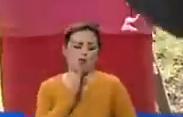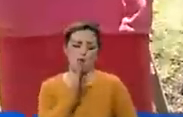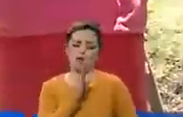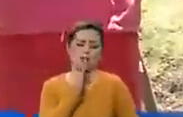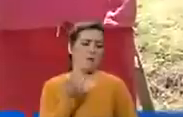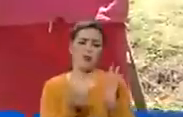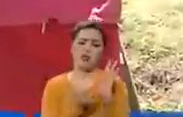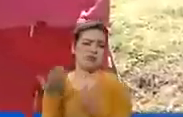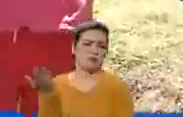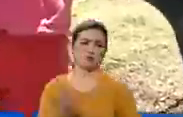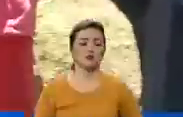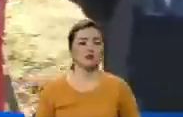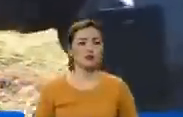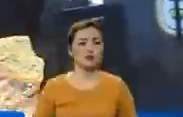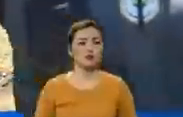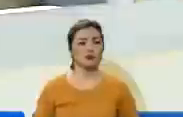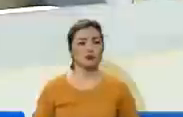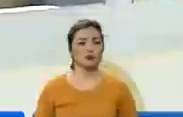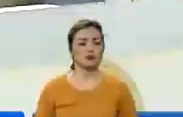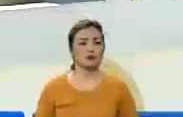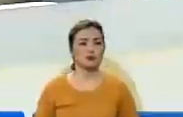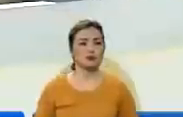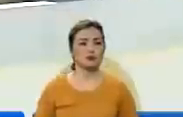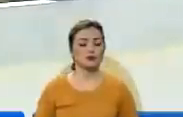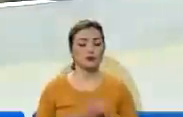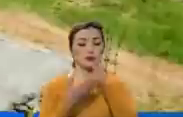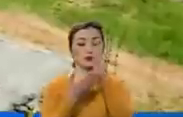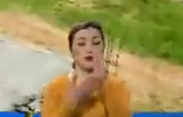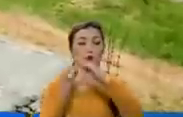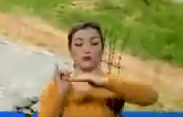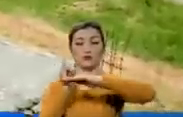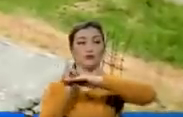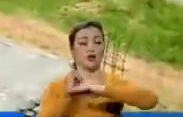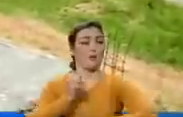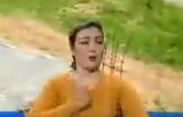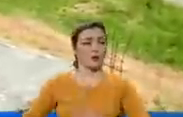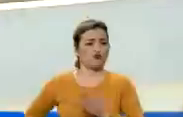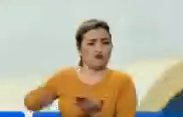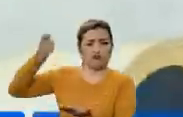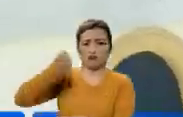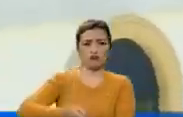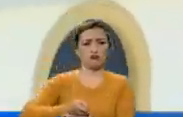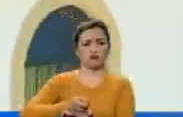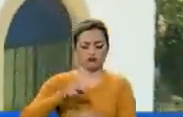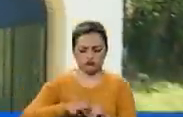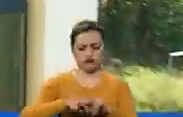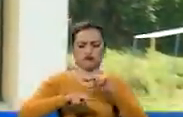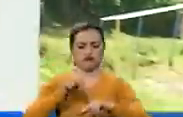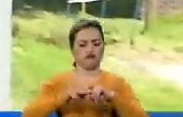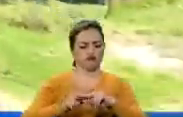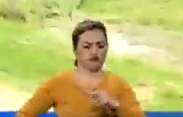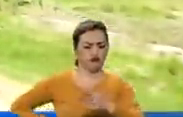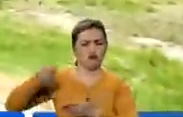de este barrio. ¡Queremos transporte! Por ejemplo, esa capilla la construyeron con sus propios esfuerzos.